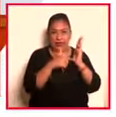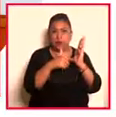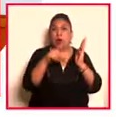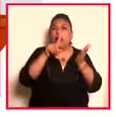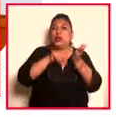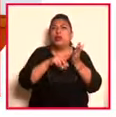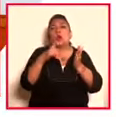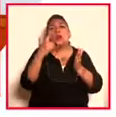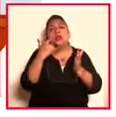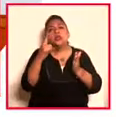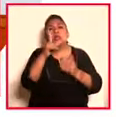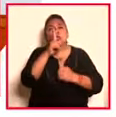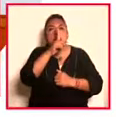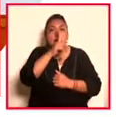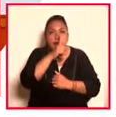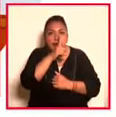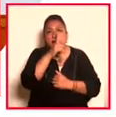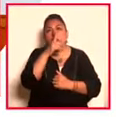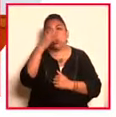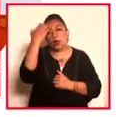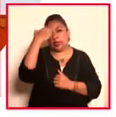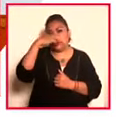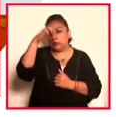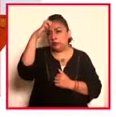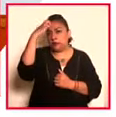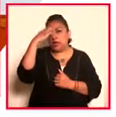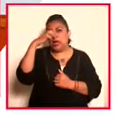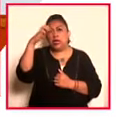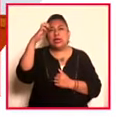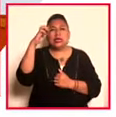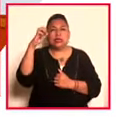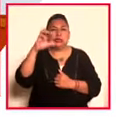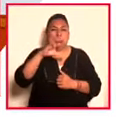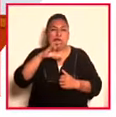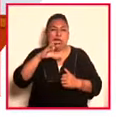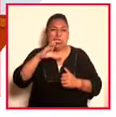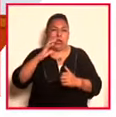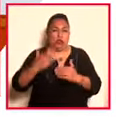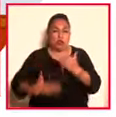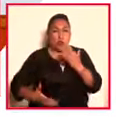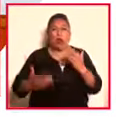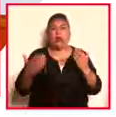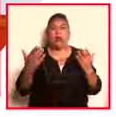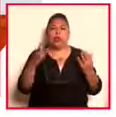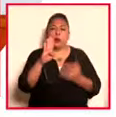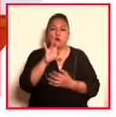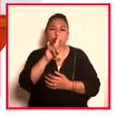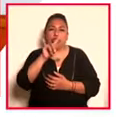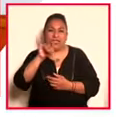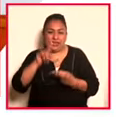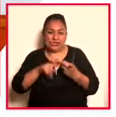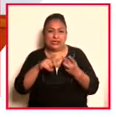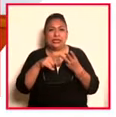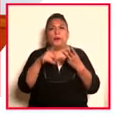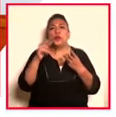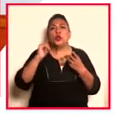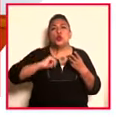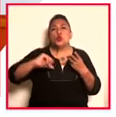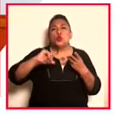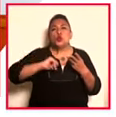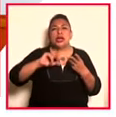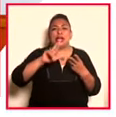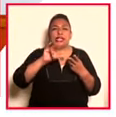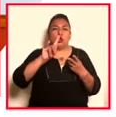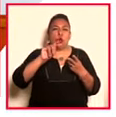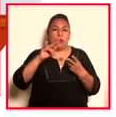cultivación del silencio desde la experiencia mística católica, la meditación budista, las prácticas rituales prehispánicas, el